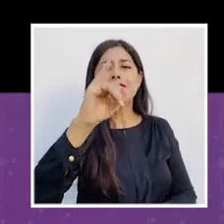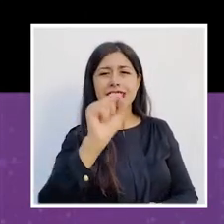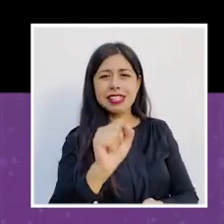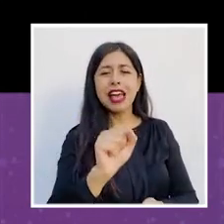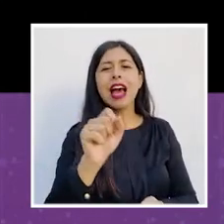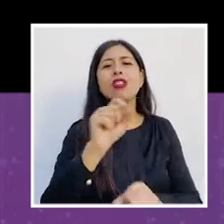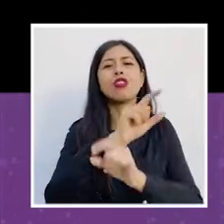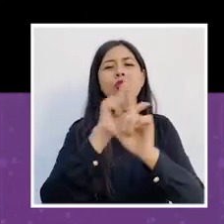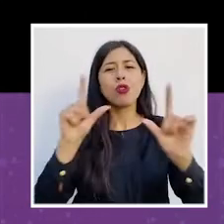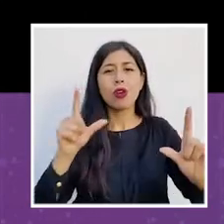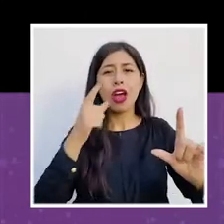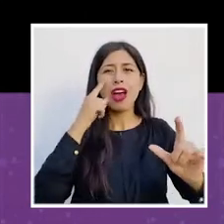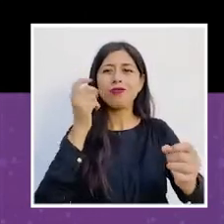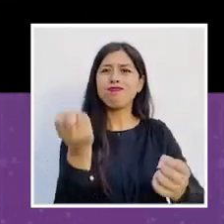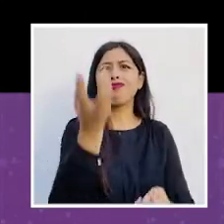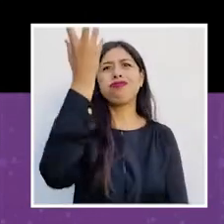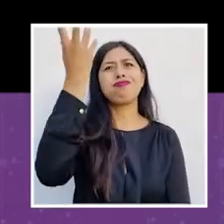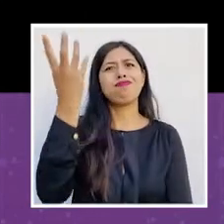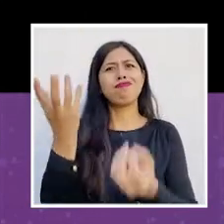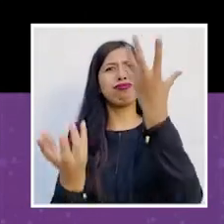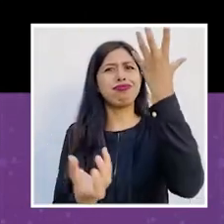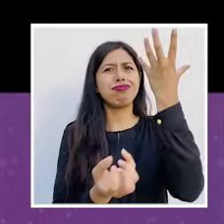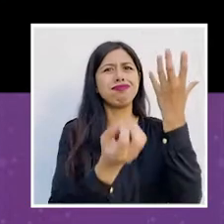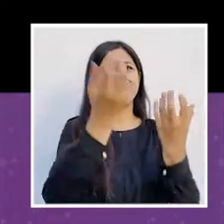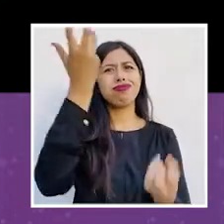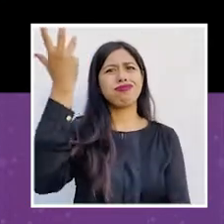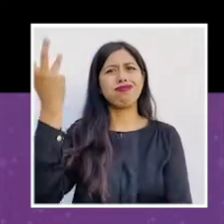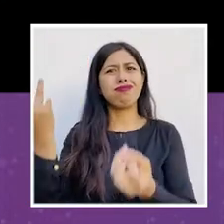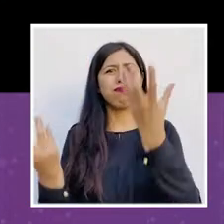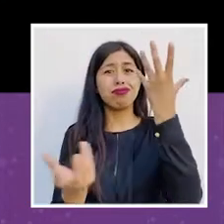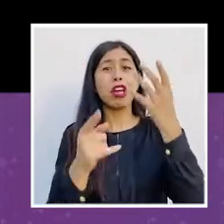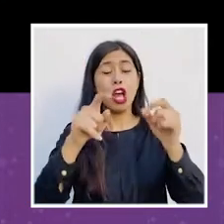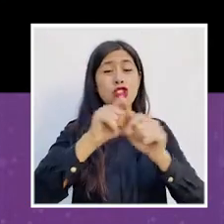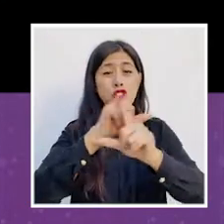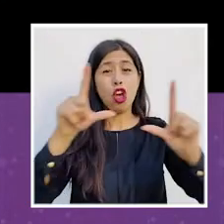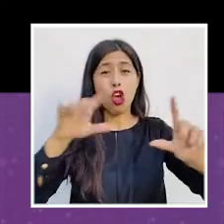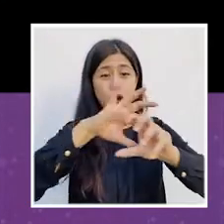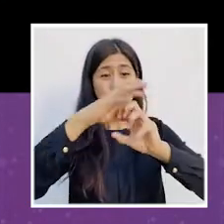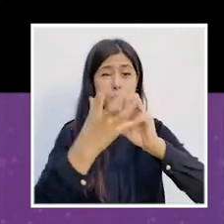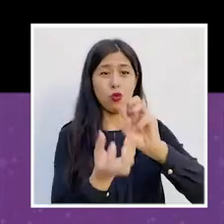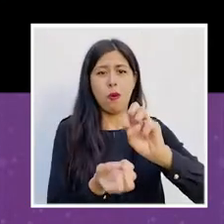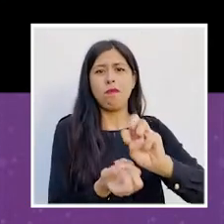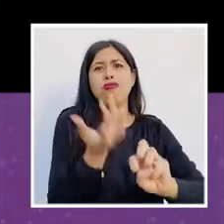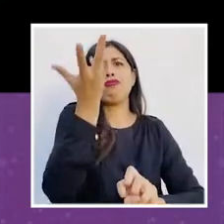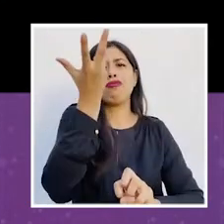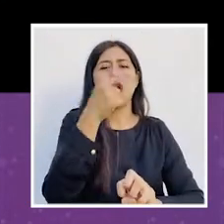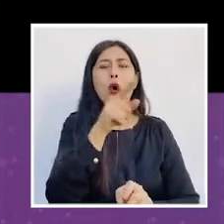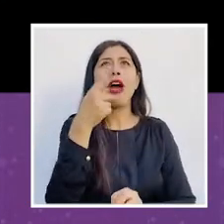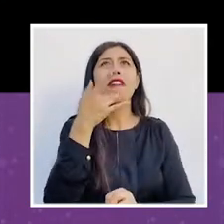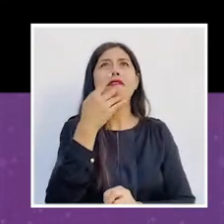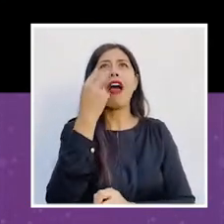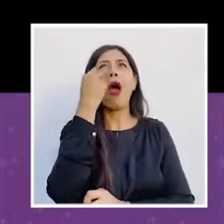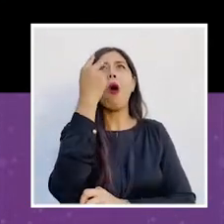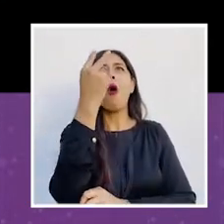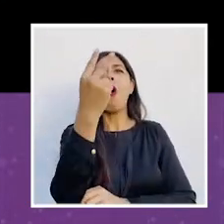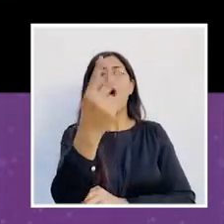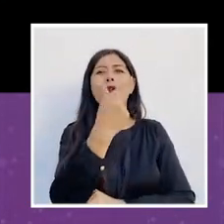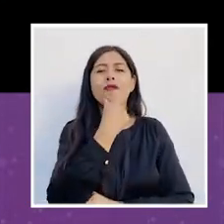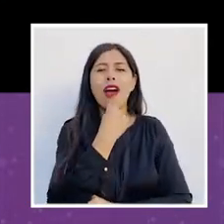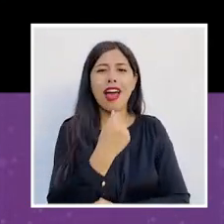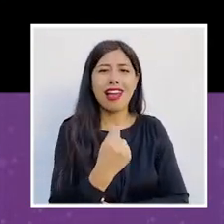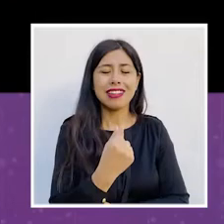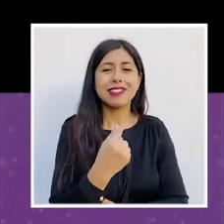que emanan de la superficie del Sol y son expulsados a grandes alturas. Y eso también lo van a poder ver ustedes a simple vista.